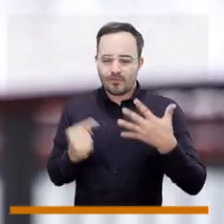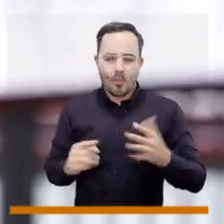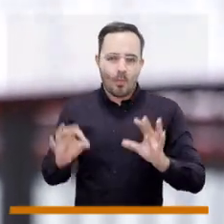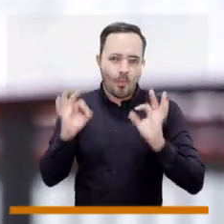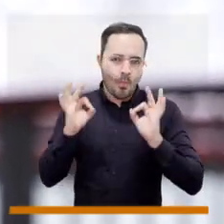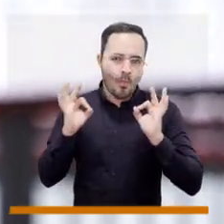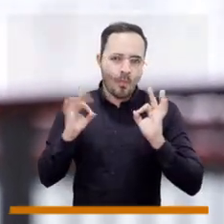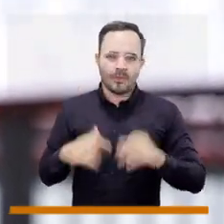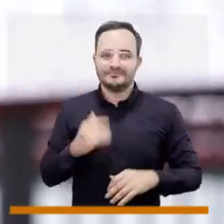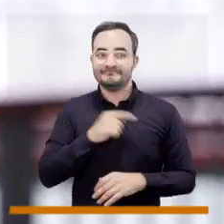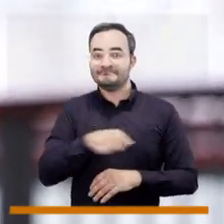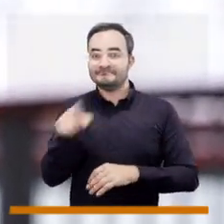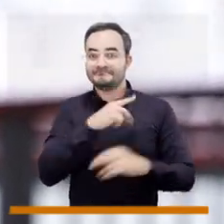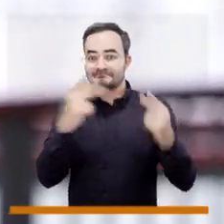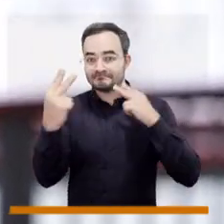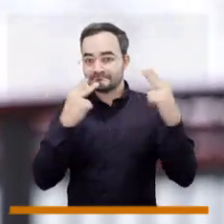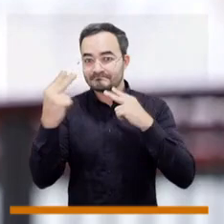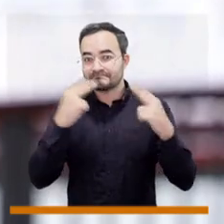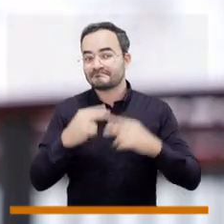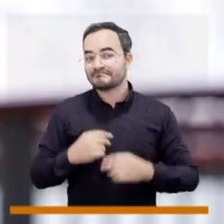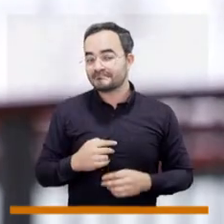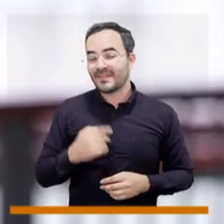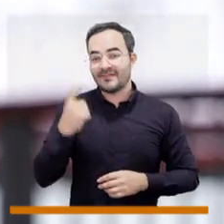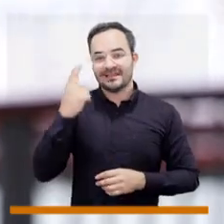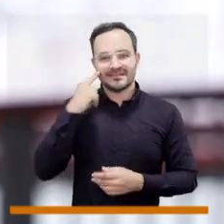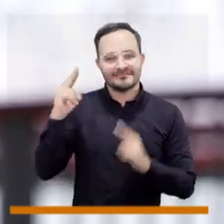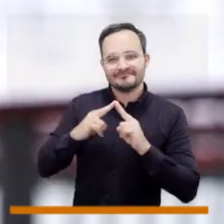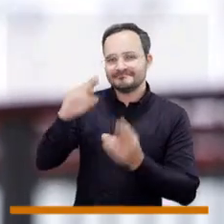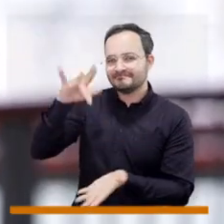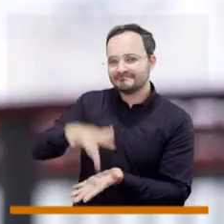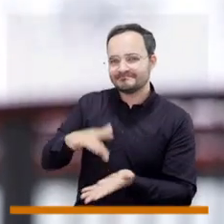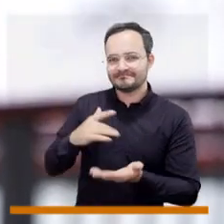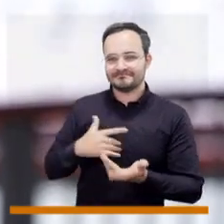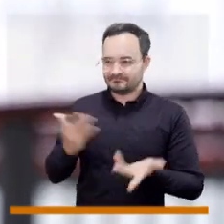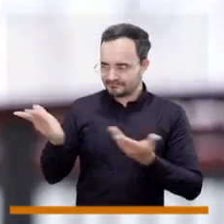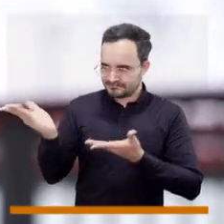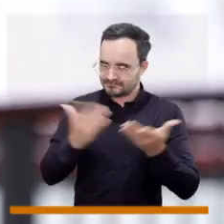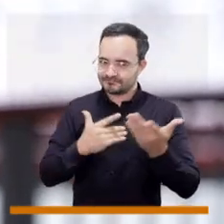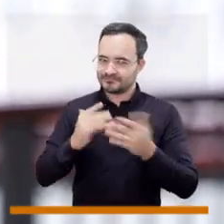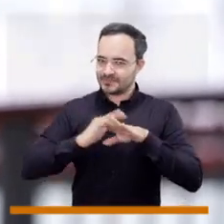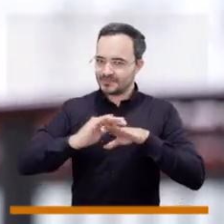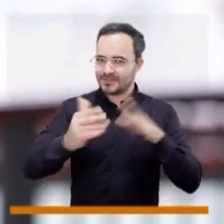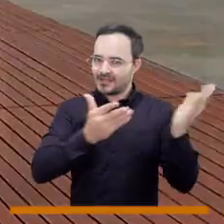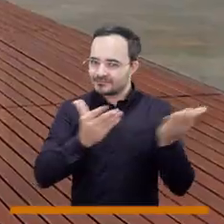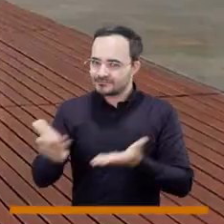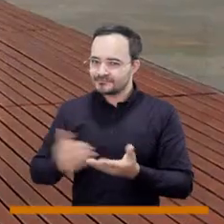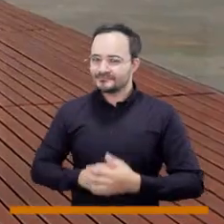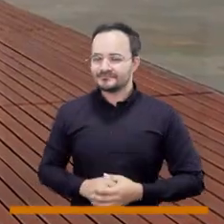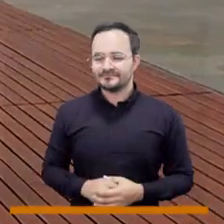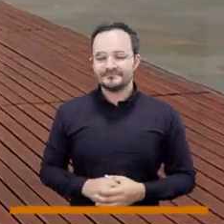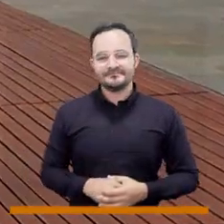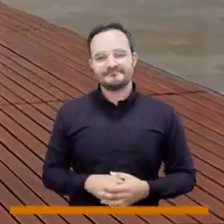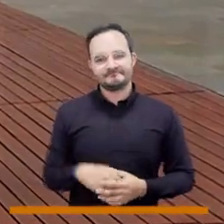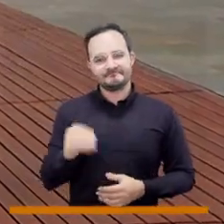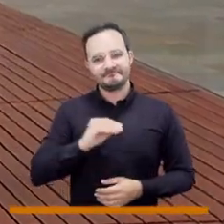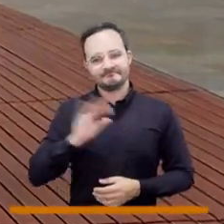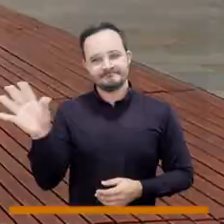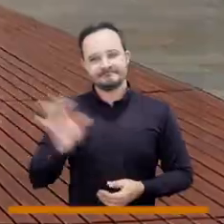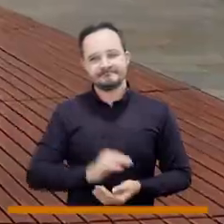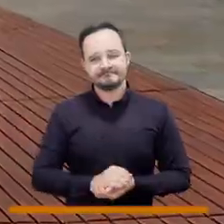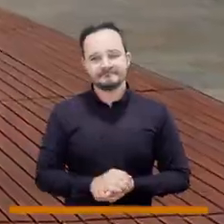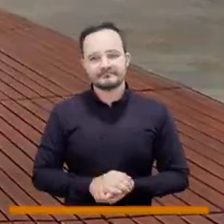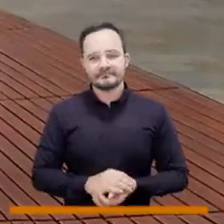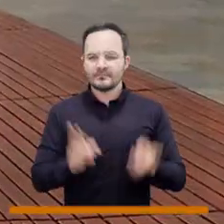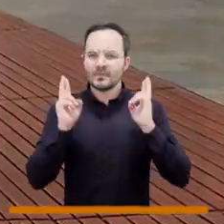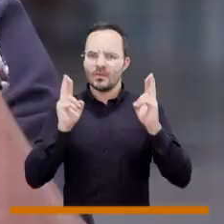muchos de quienes nos han visto todavía no han tenido el privilegio de venir a visitar, hágales usted también su reconocimiento. Este tema tiene